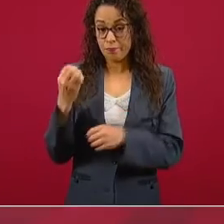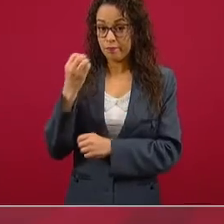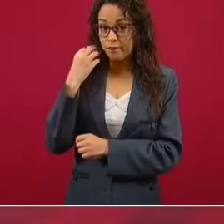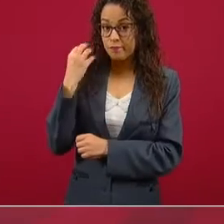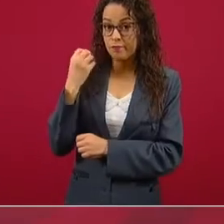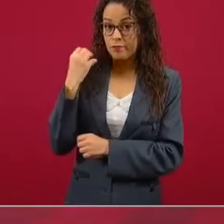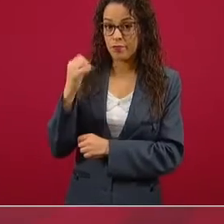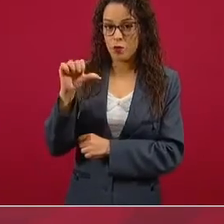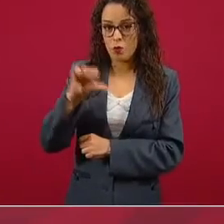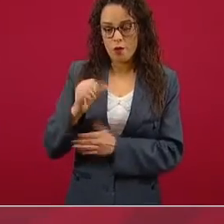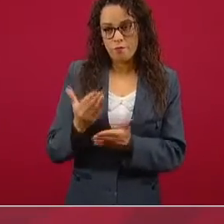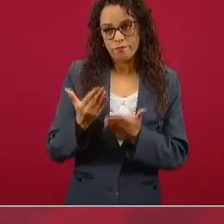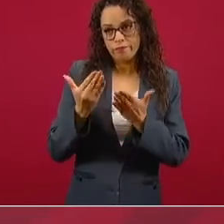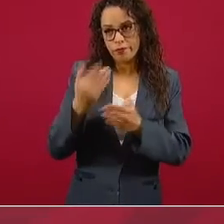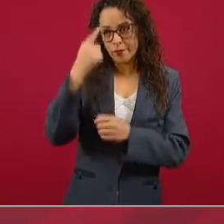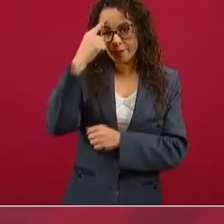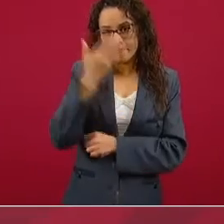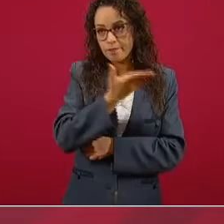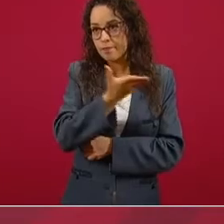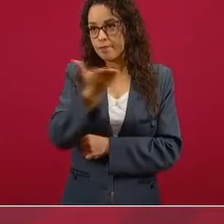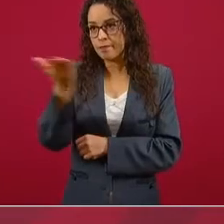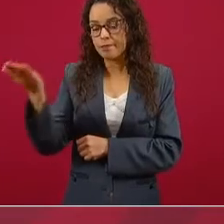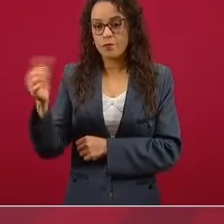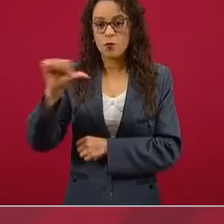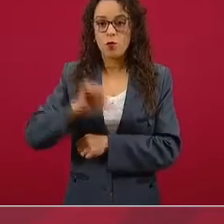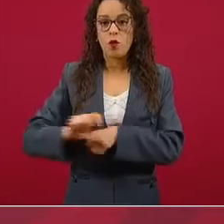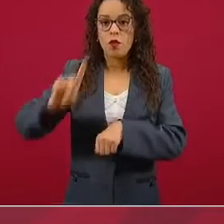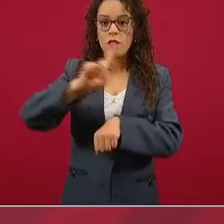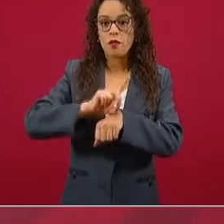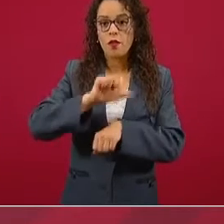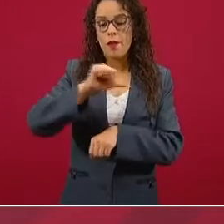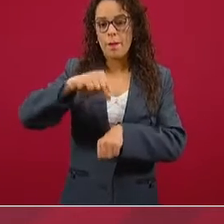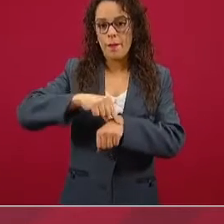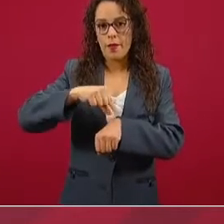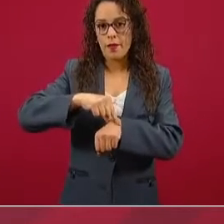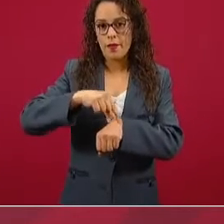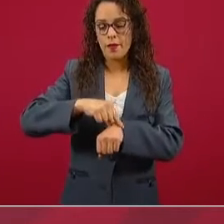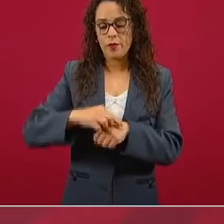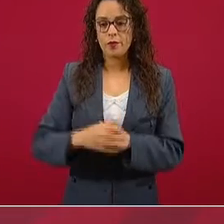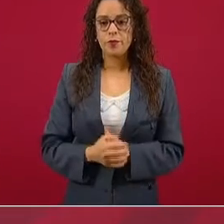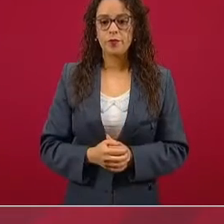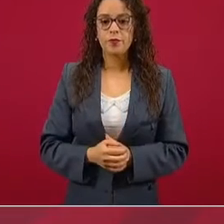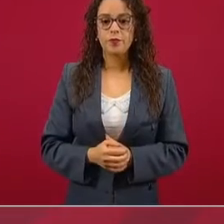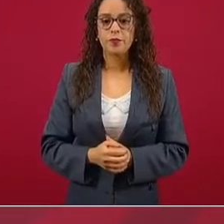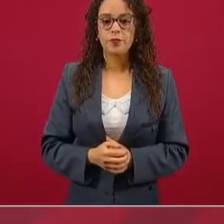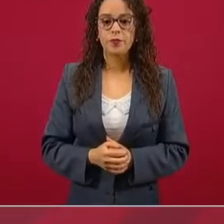del día de el médico. Ya